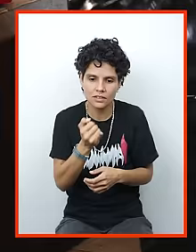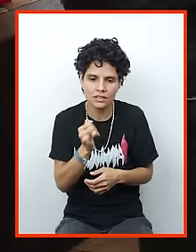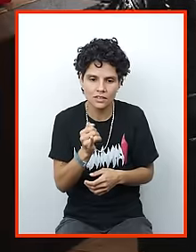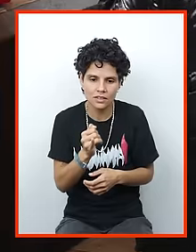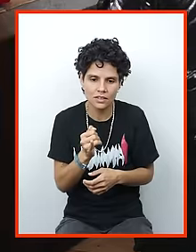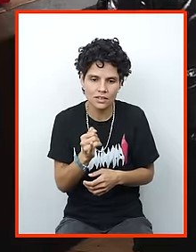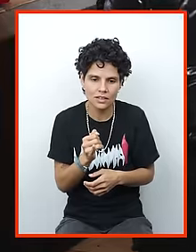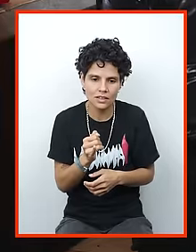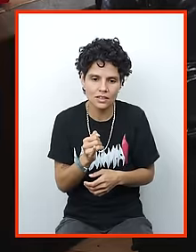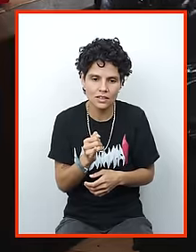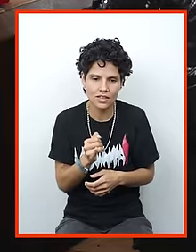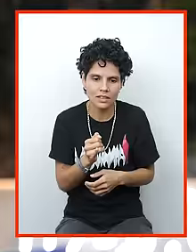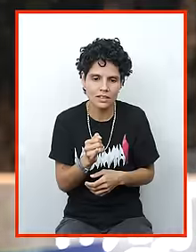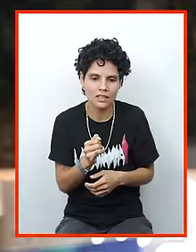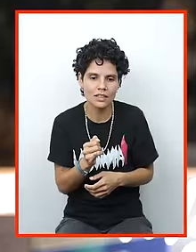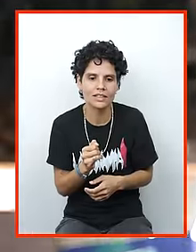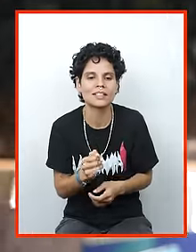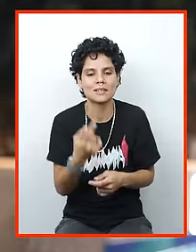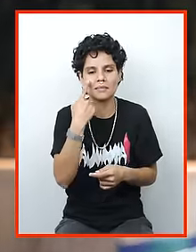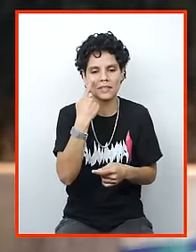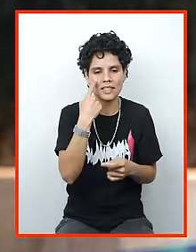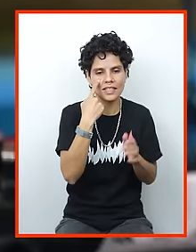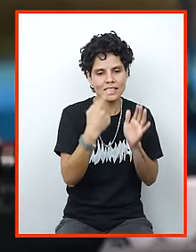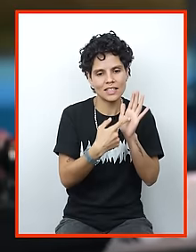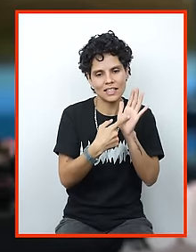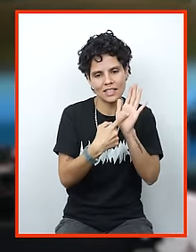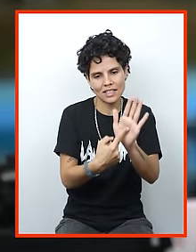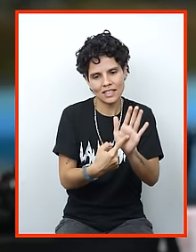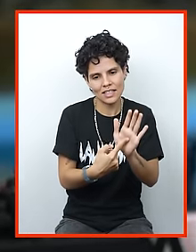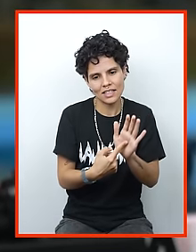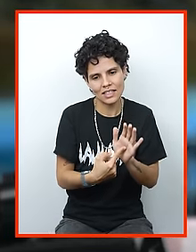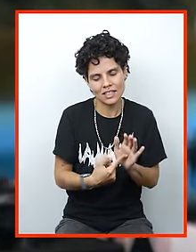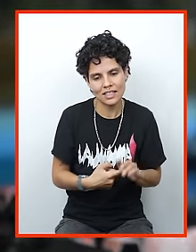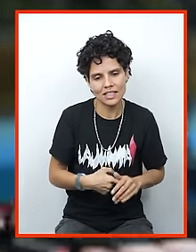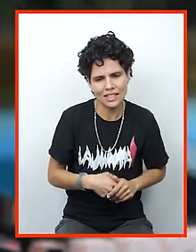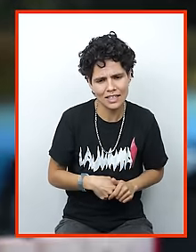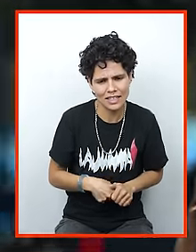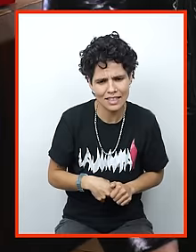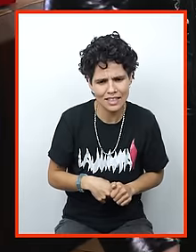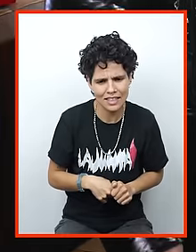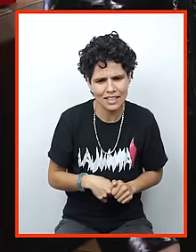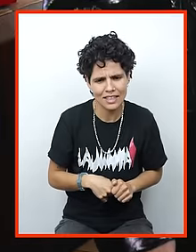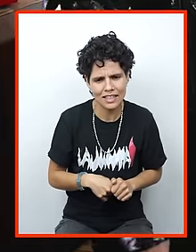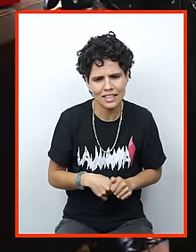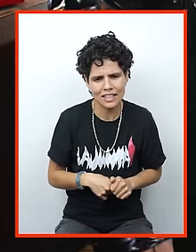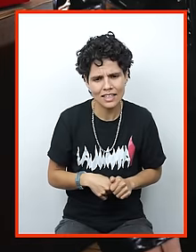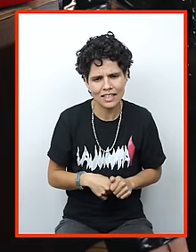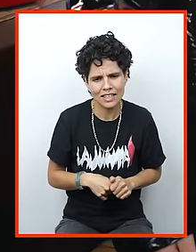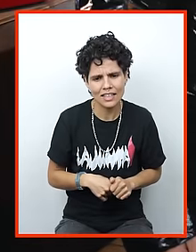serio? Ay, me emocioné. Sí, mira. Camila, ¿en serio? No. Camila, ¿en serio?